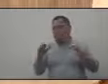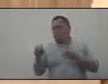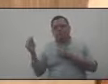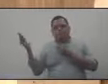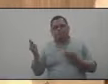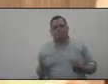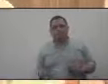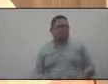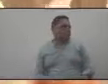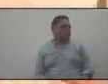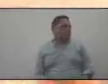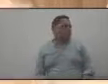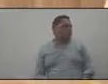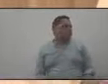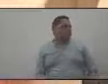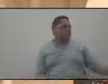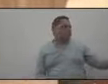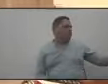Bienvenidos.